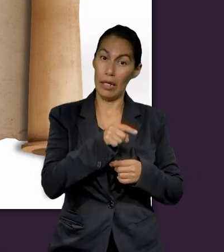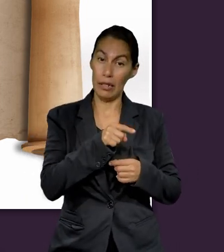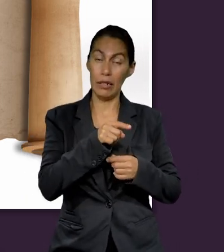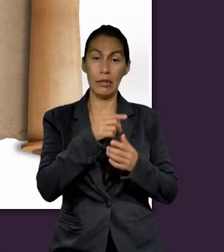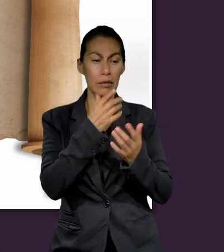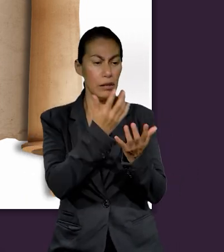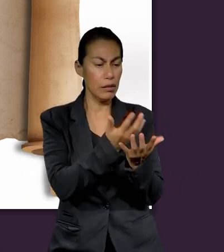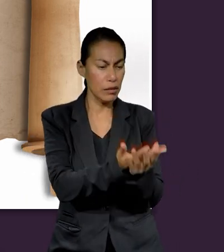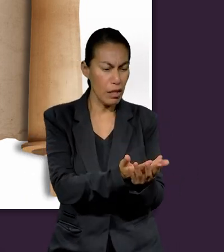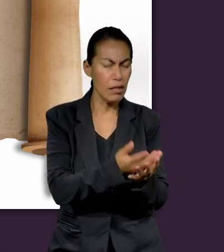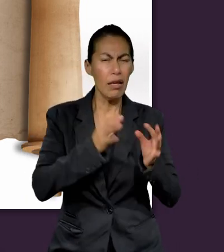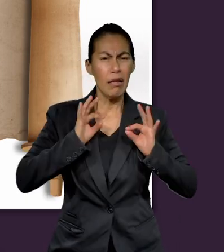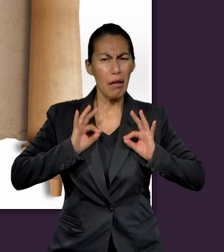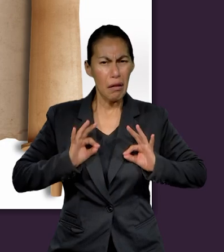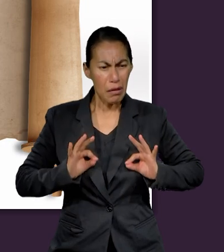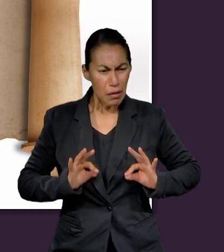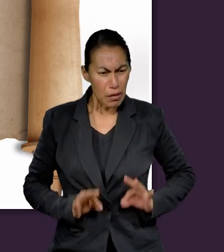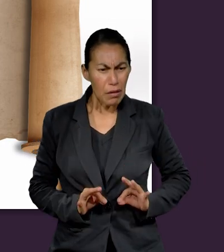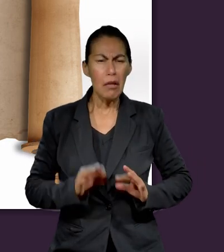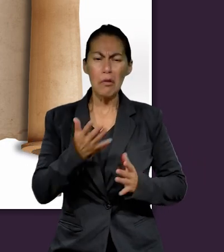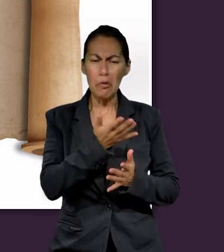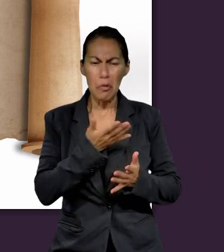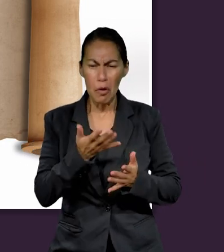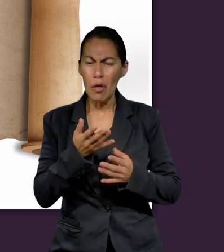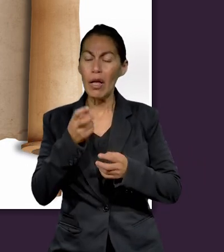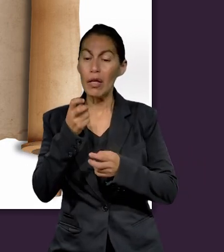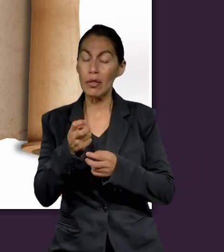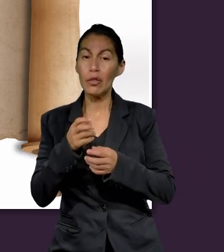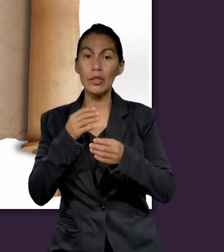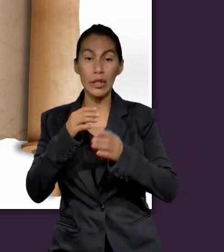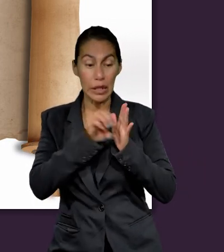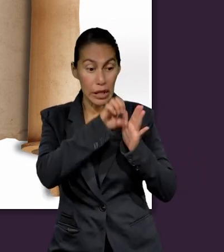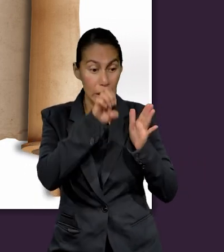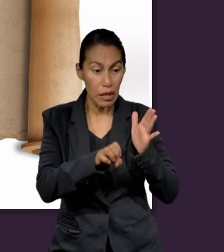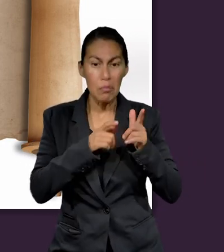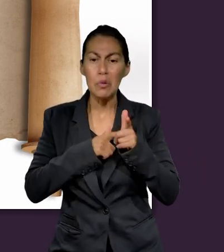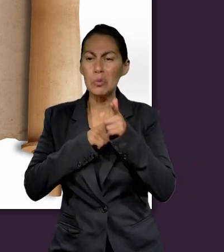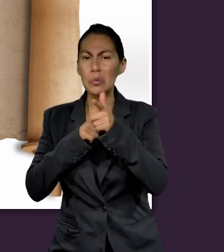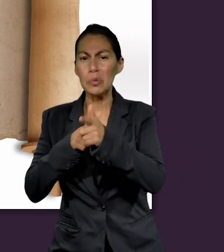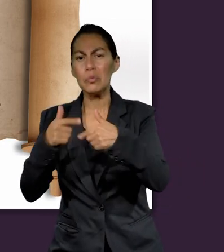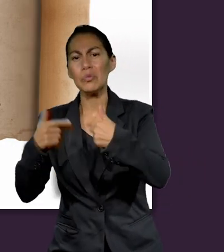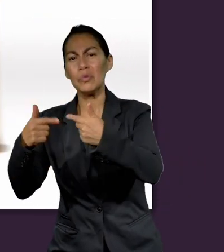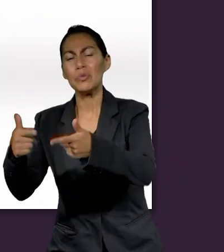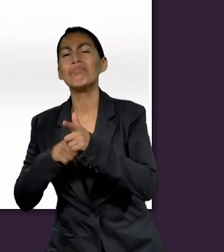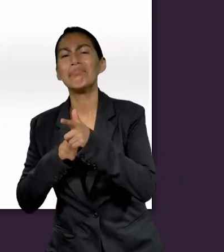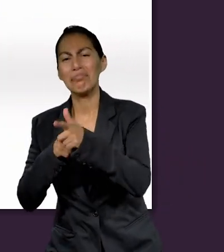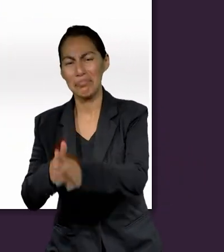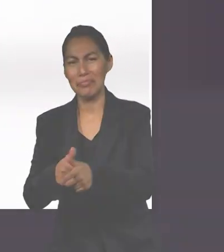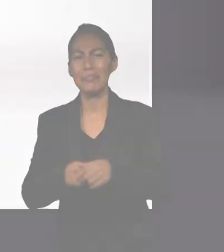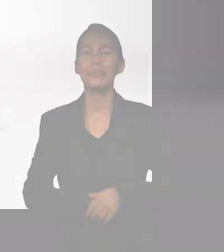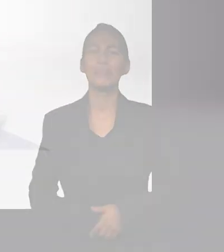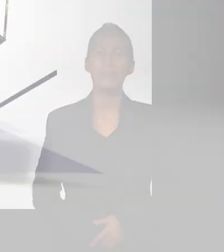dice el espíritu para que descansen de sus fatigas y sus obras le sigan